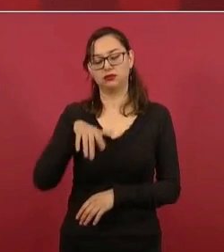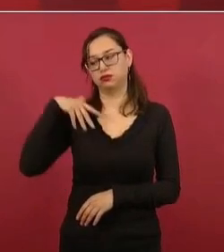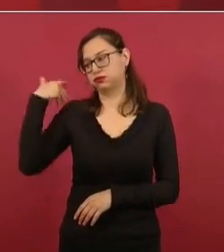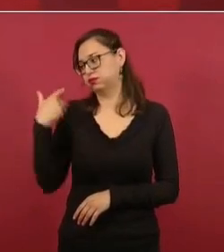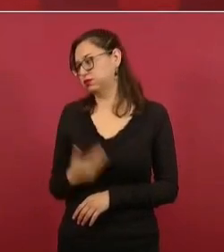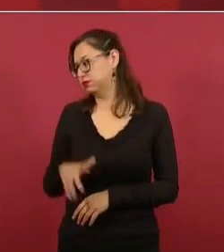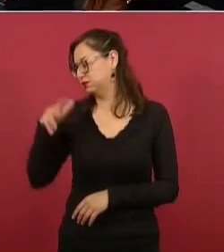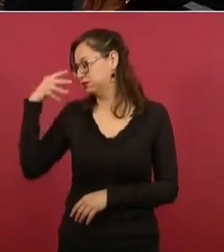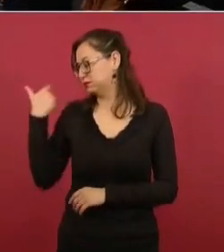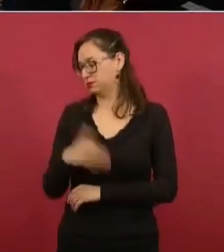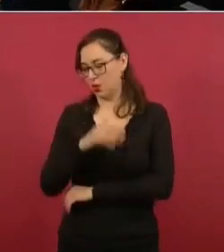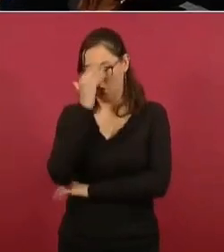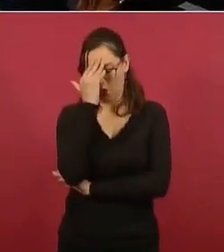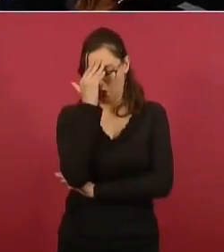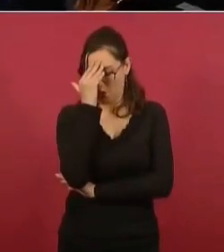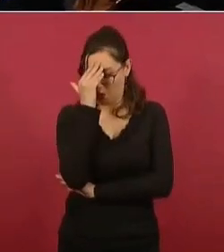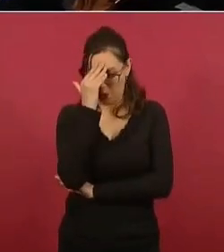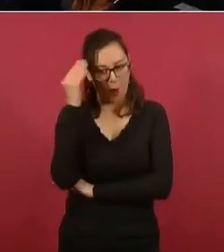porque